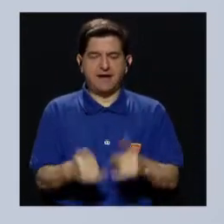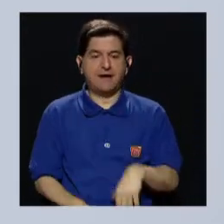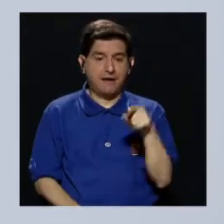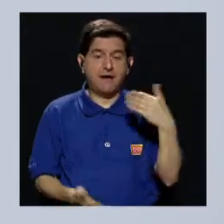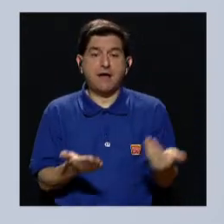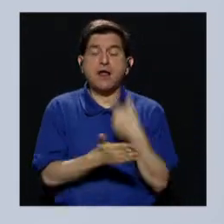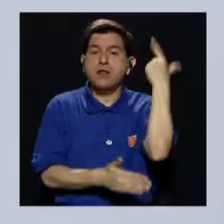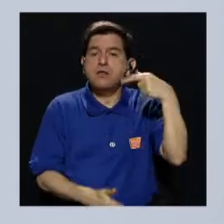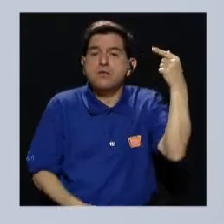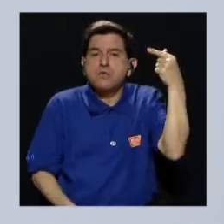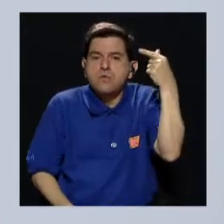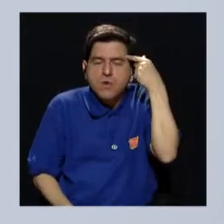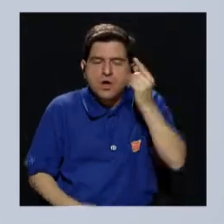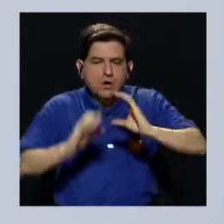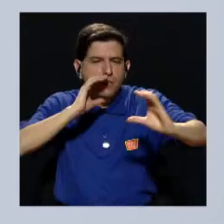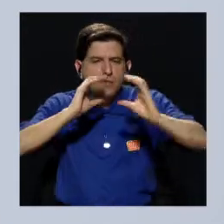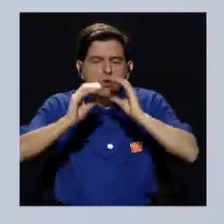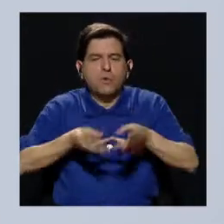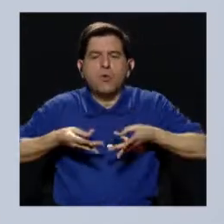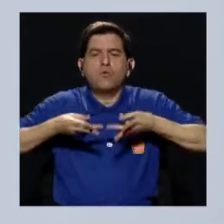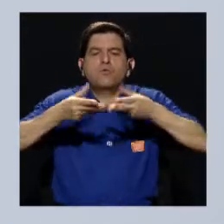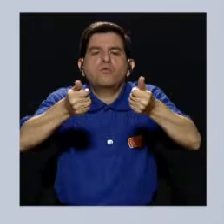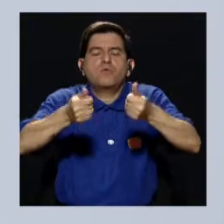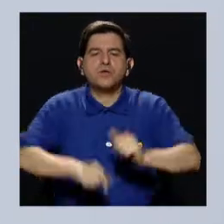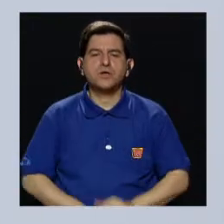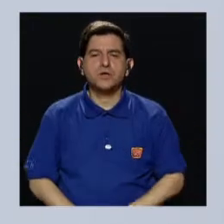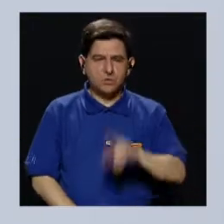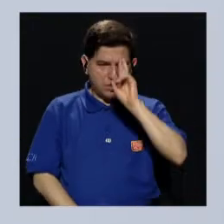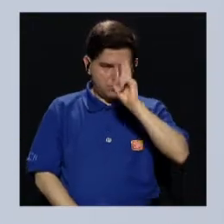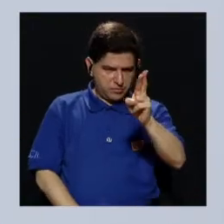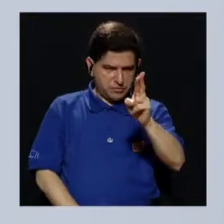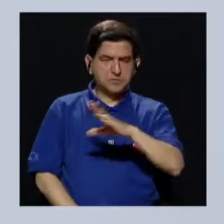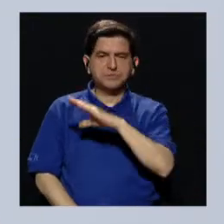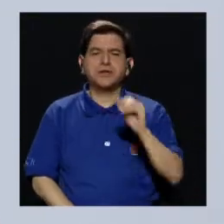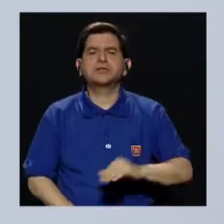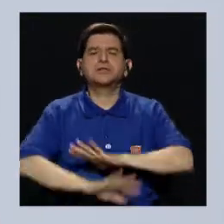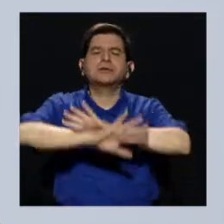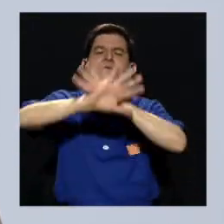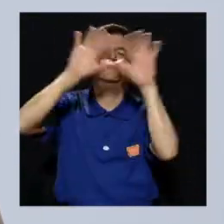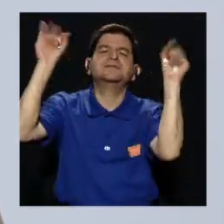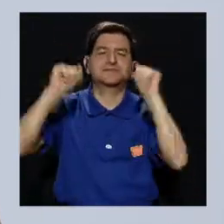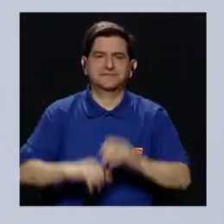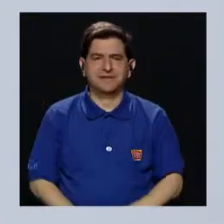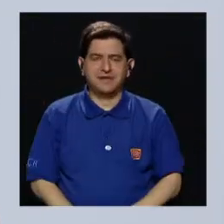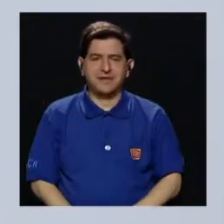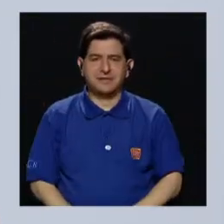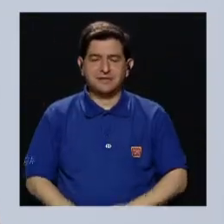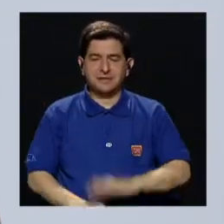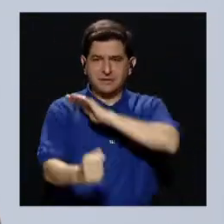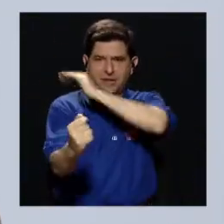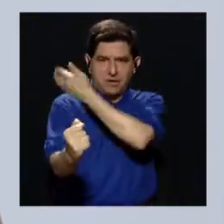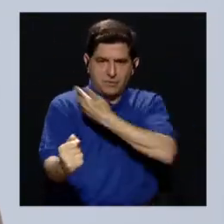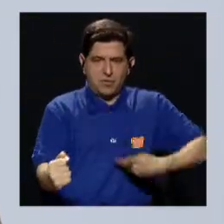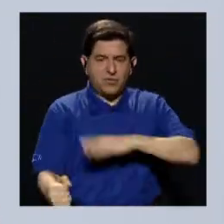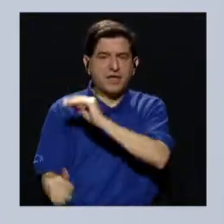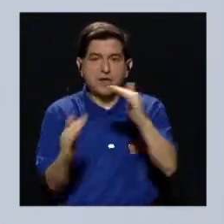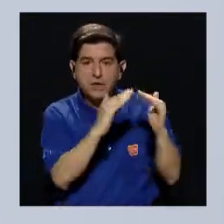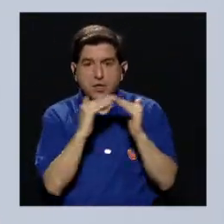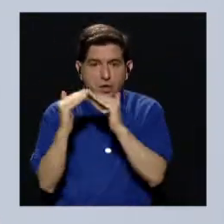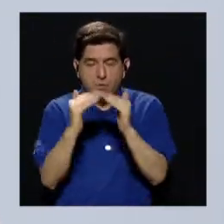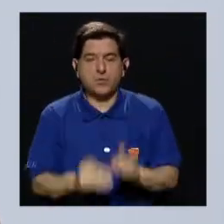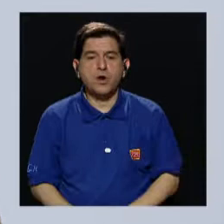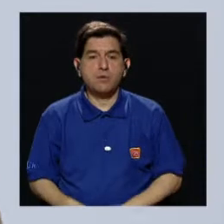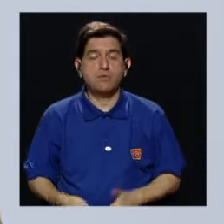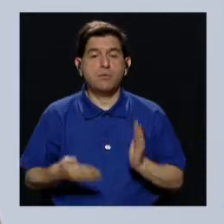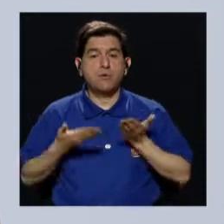a este nuevo gobierno una comunicación fluida respetuosa y cristalina entre el ejecutivo y el pueblo